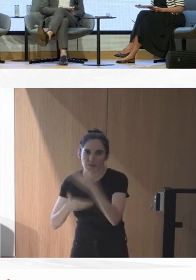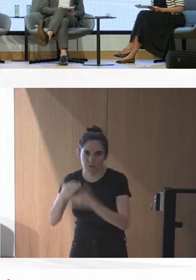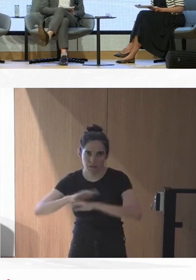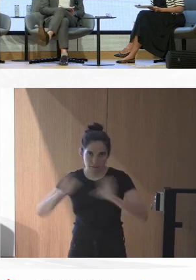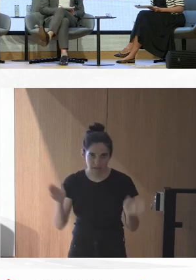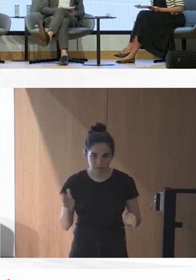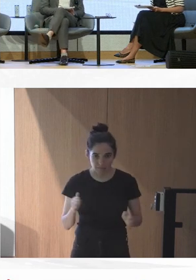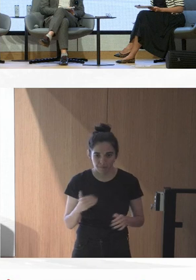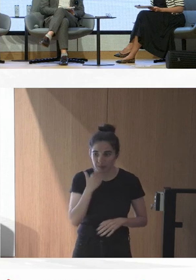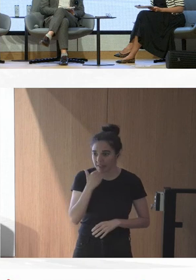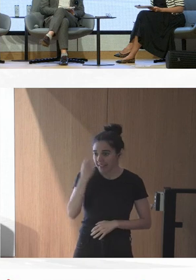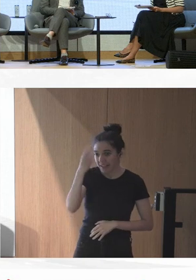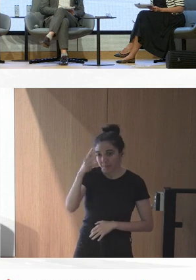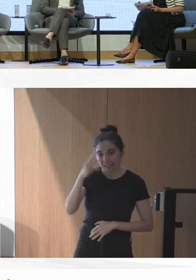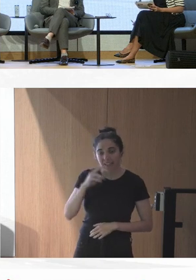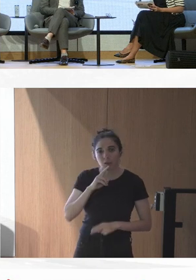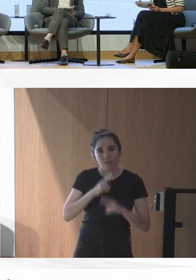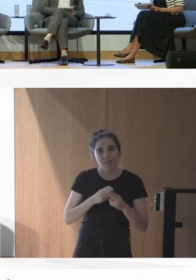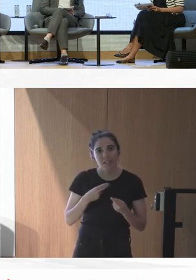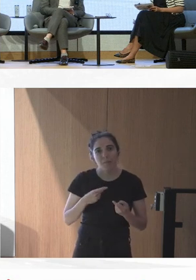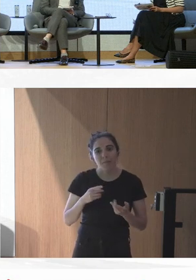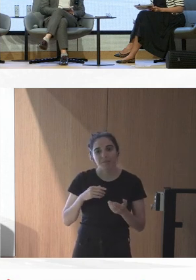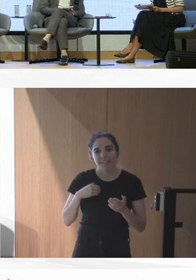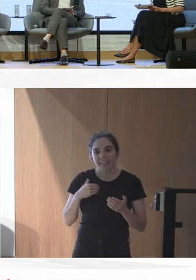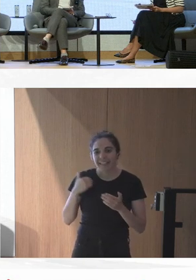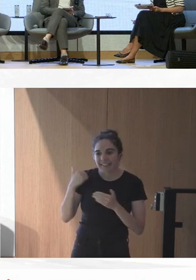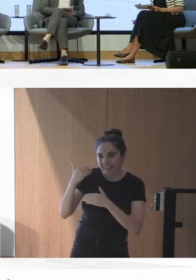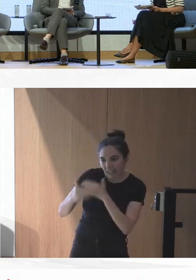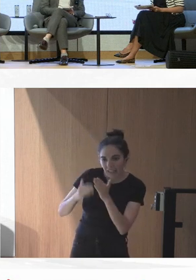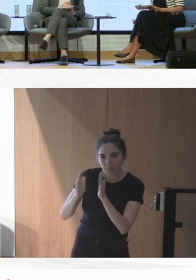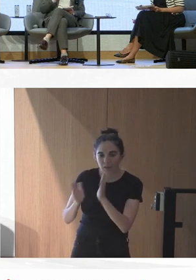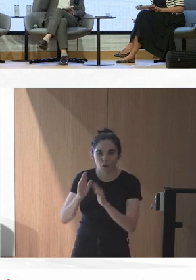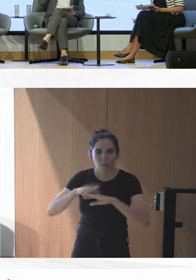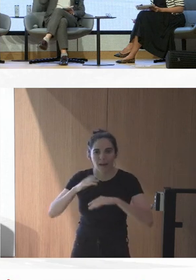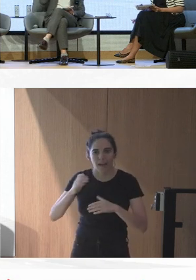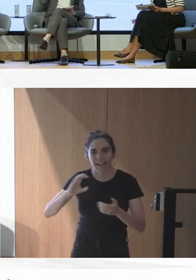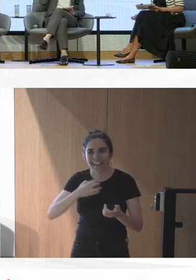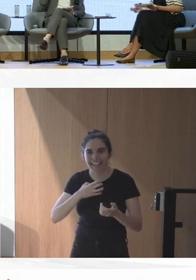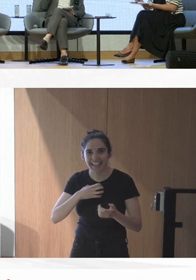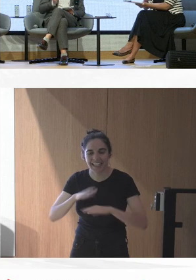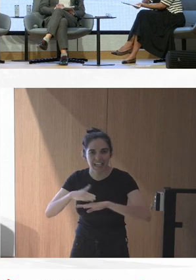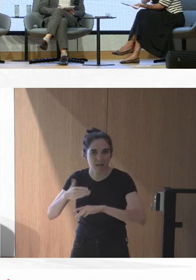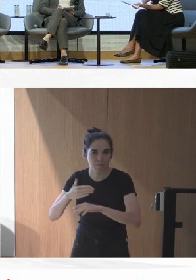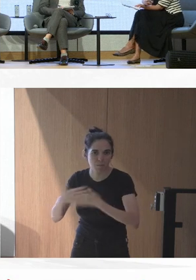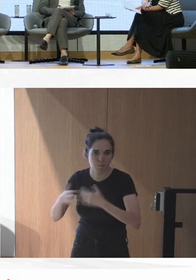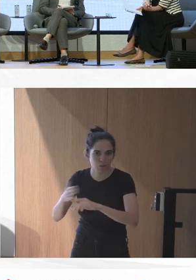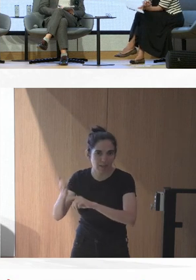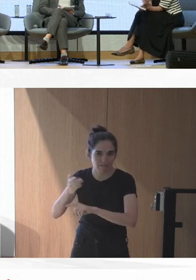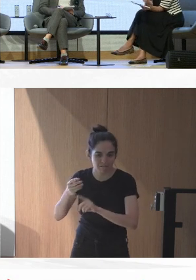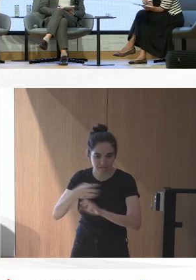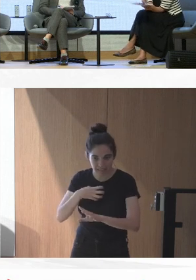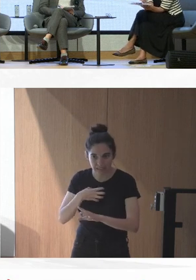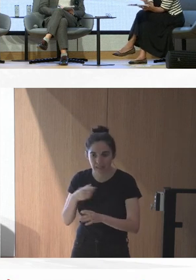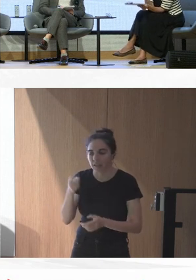México tenemos el llamado tratamiento para inimputables, que al final de cuentas lo que implica es una detención basada en